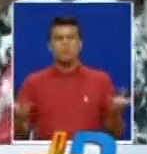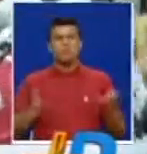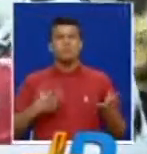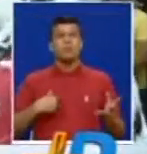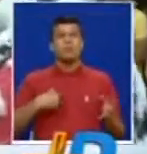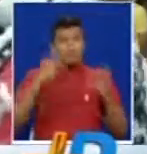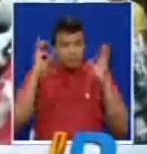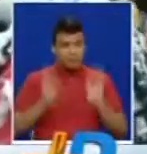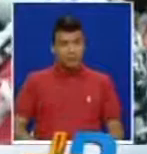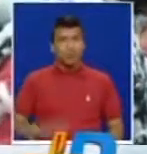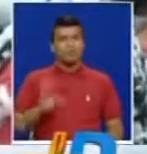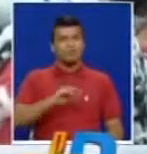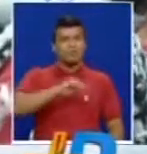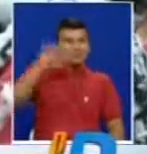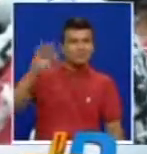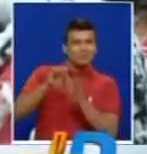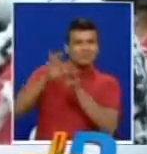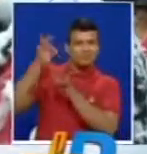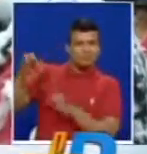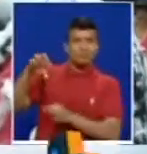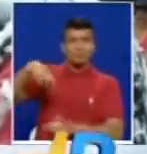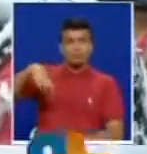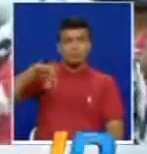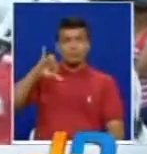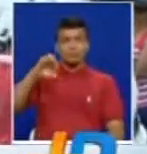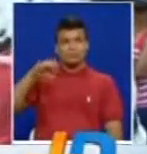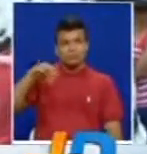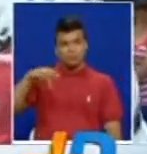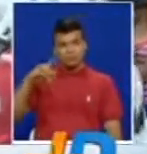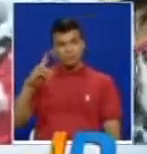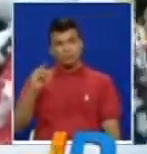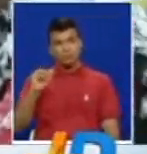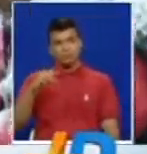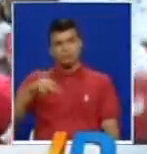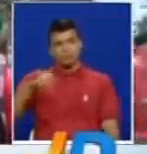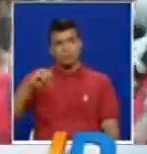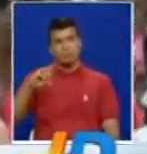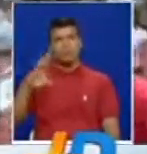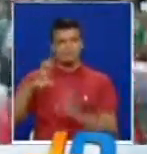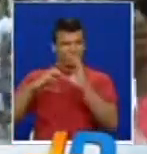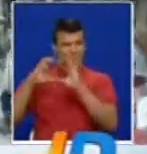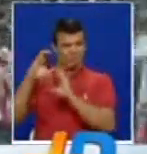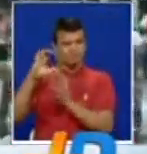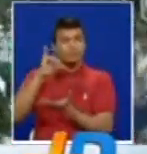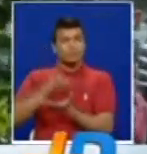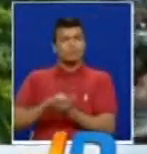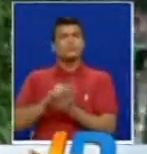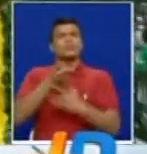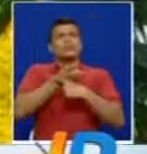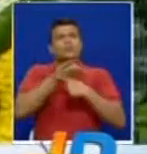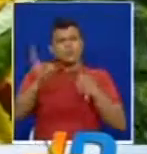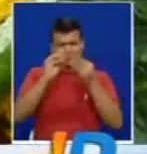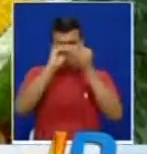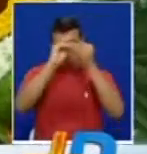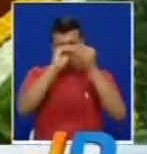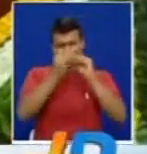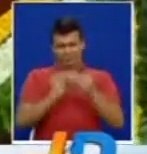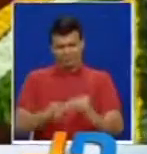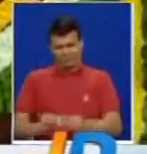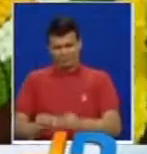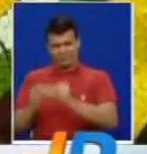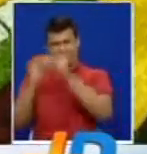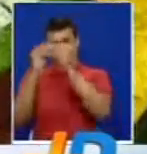La traemos desde Medialoma, municipio de Piendamó, ubicado en Tunía. Más o menos aproximadamente unas 2 semanas craneándola